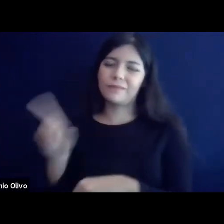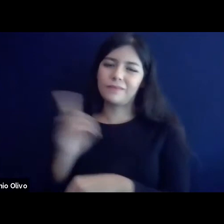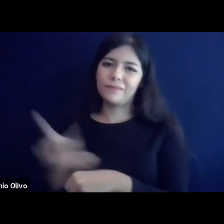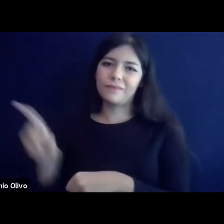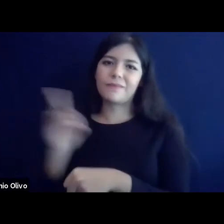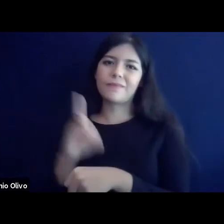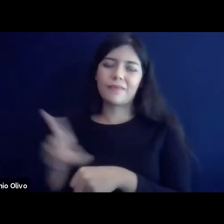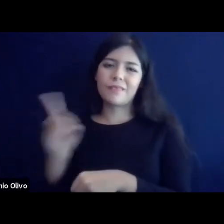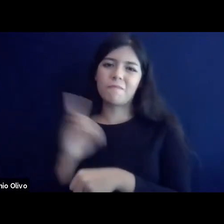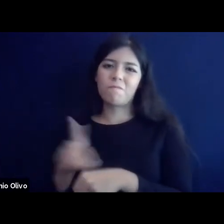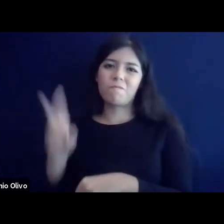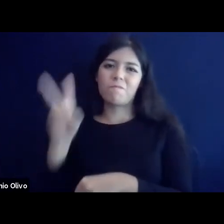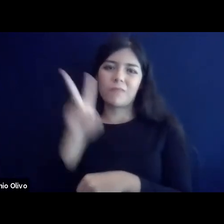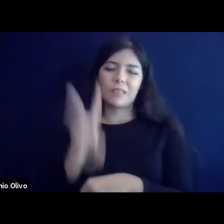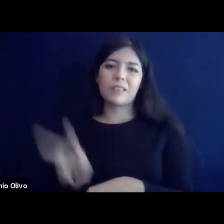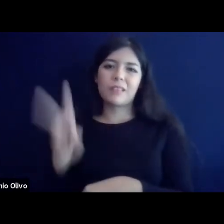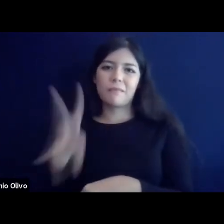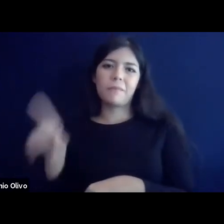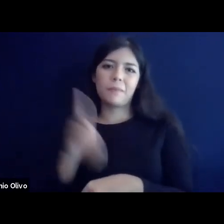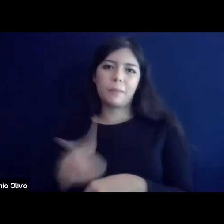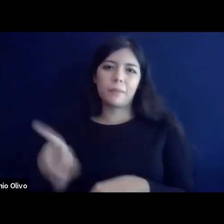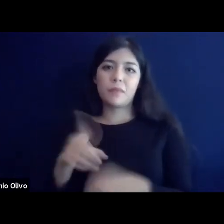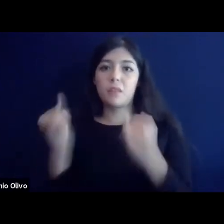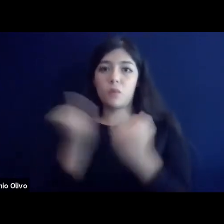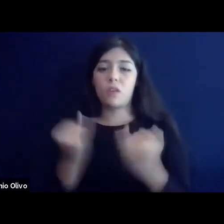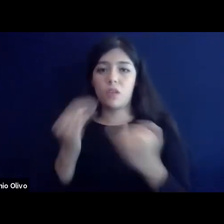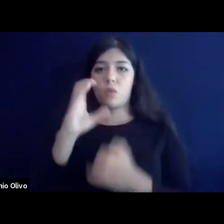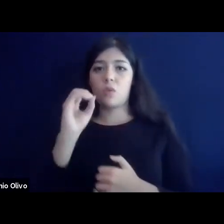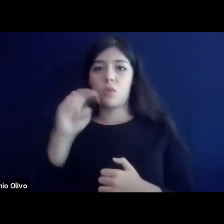¿no? Igual, convulsionarte, ¿no?